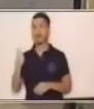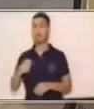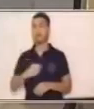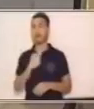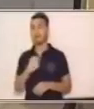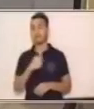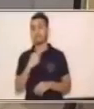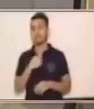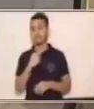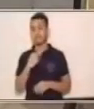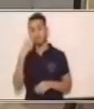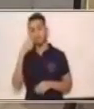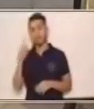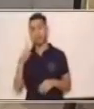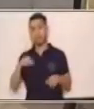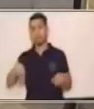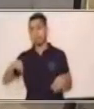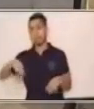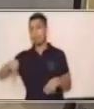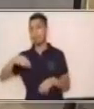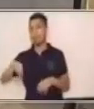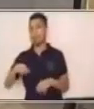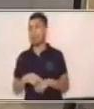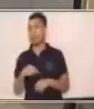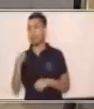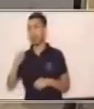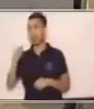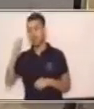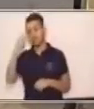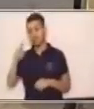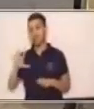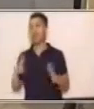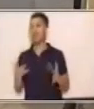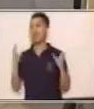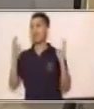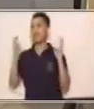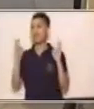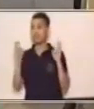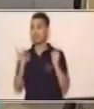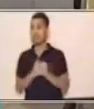educación primaria. El día de hoy desarrollaré el tema,